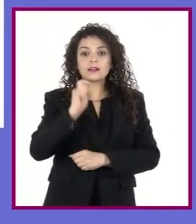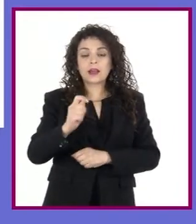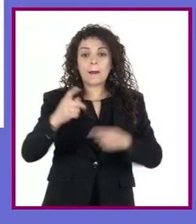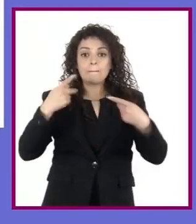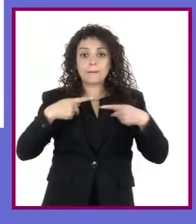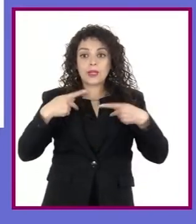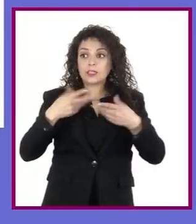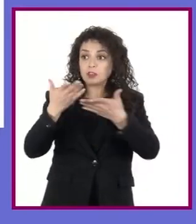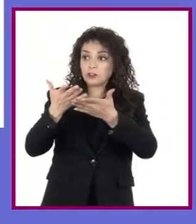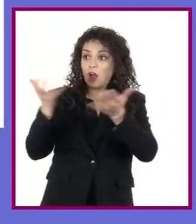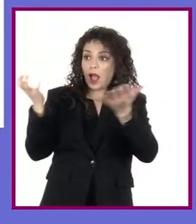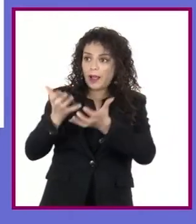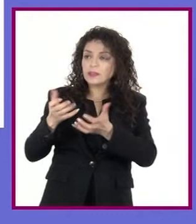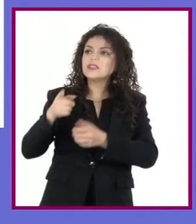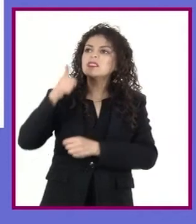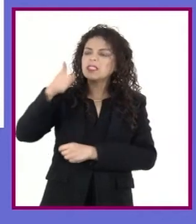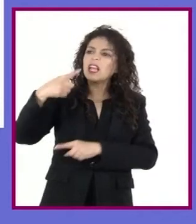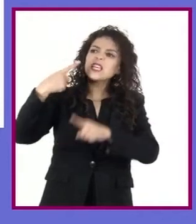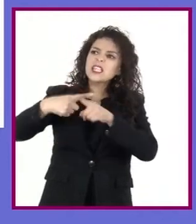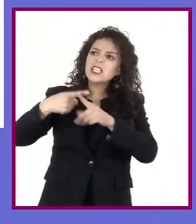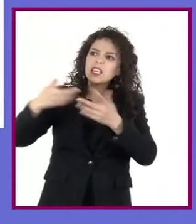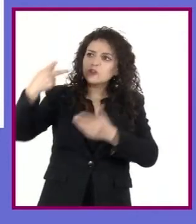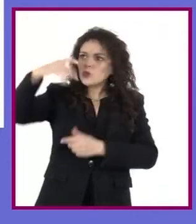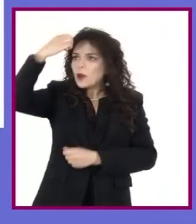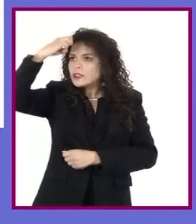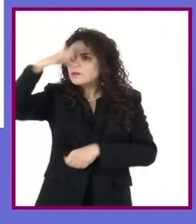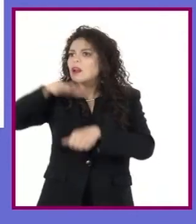personas que elaboran los textos.